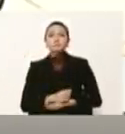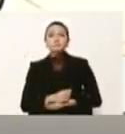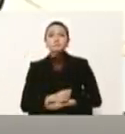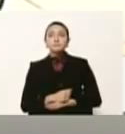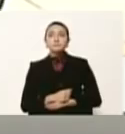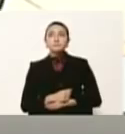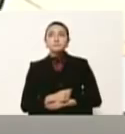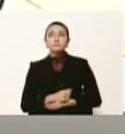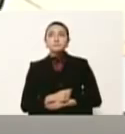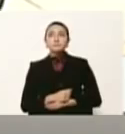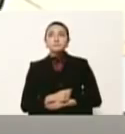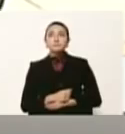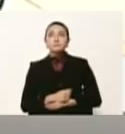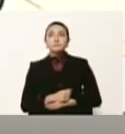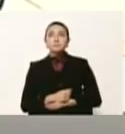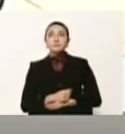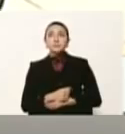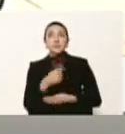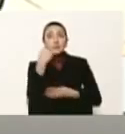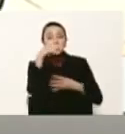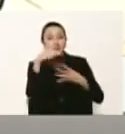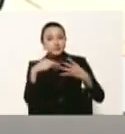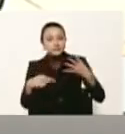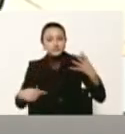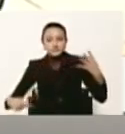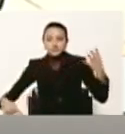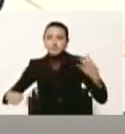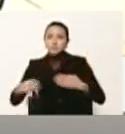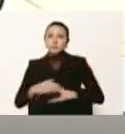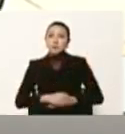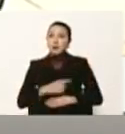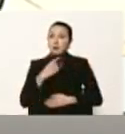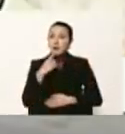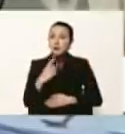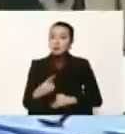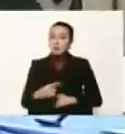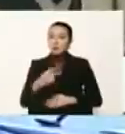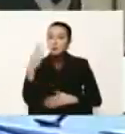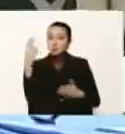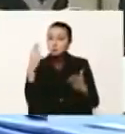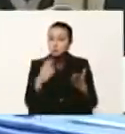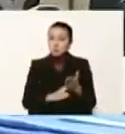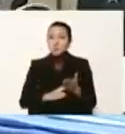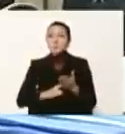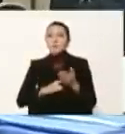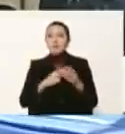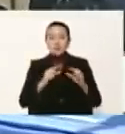arsenal militar de guerra, vicepresidenta, tal cual como usted lo dijo, 2.000 cartuchos calibre